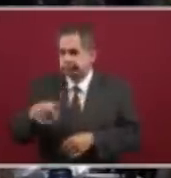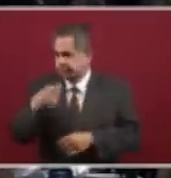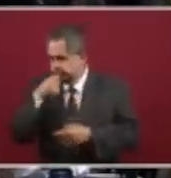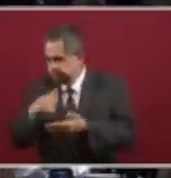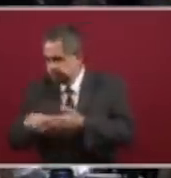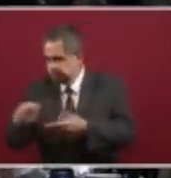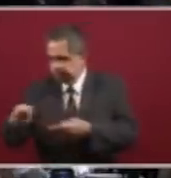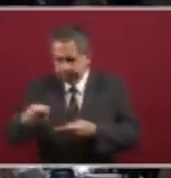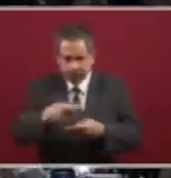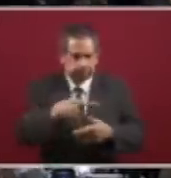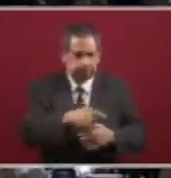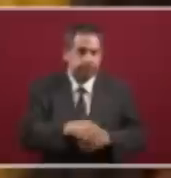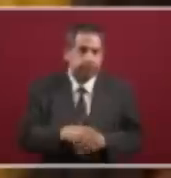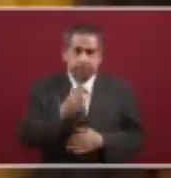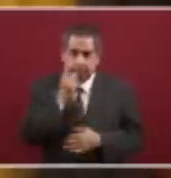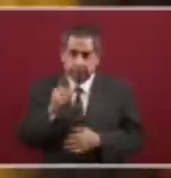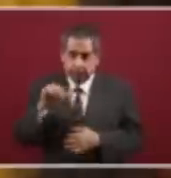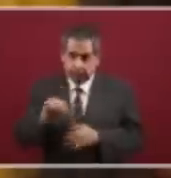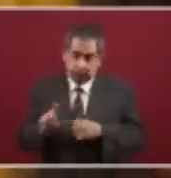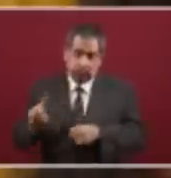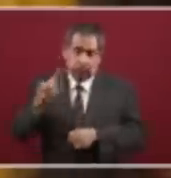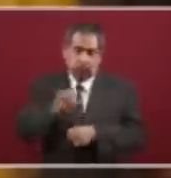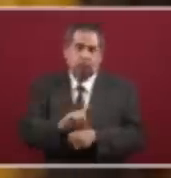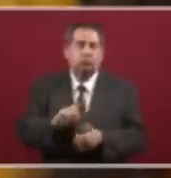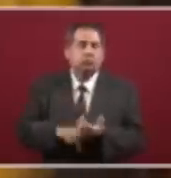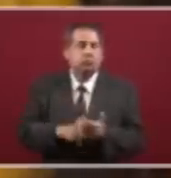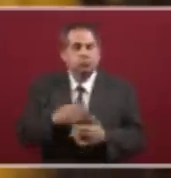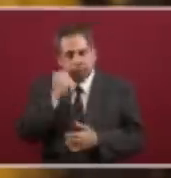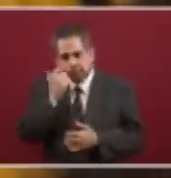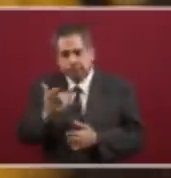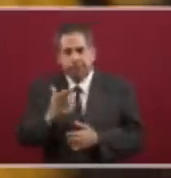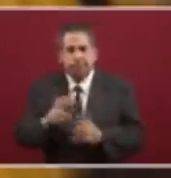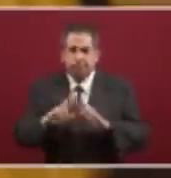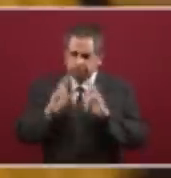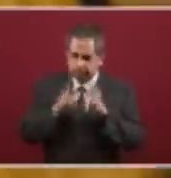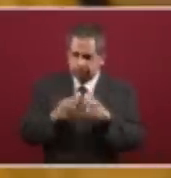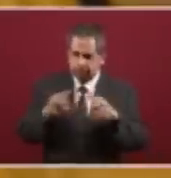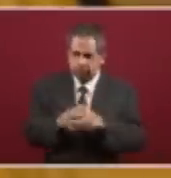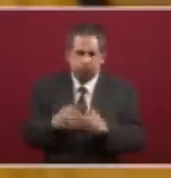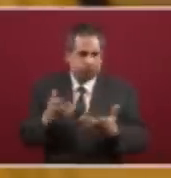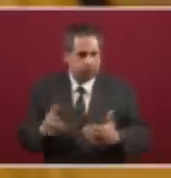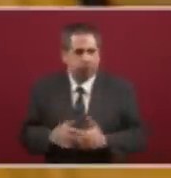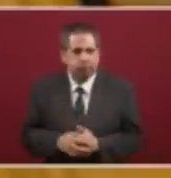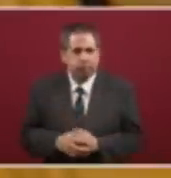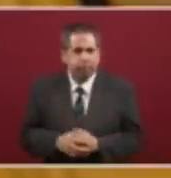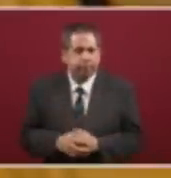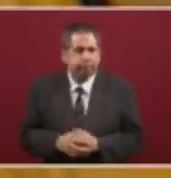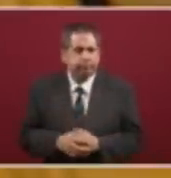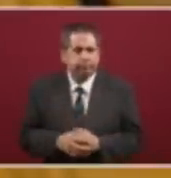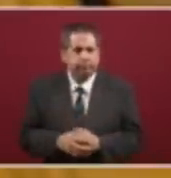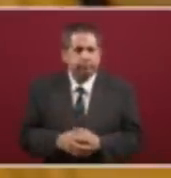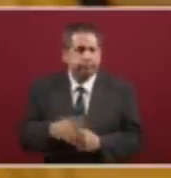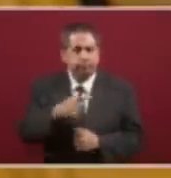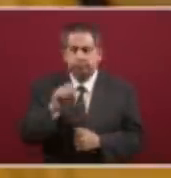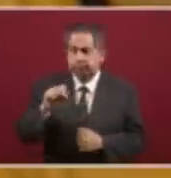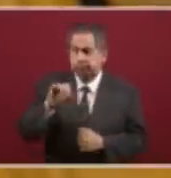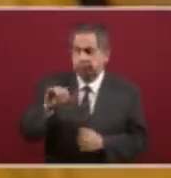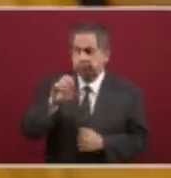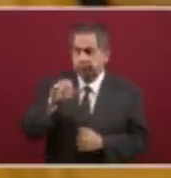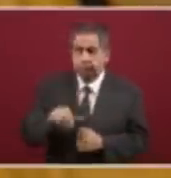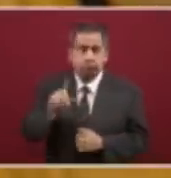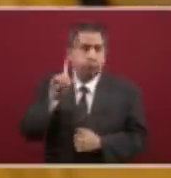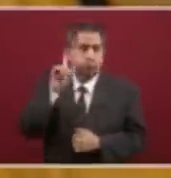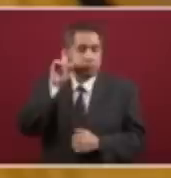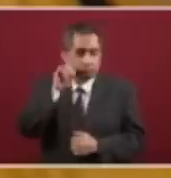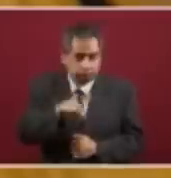diciendo que el día de hoy estaban buscando una reunión en el caso de la corte el día de mañana